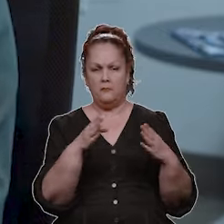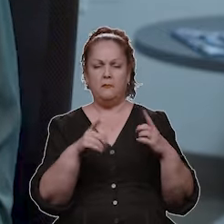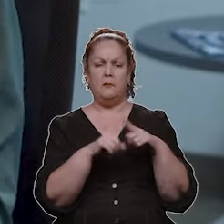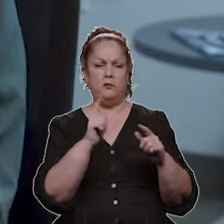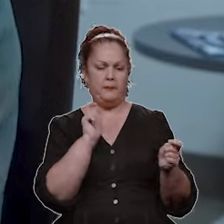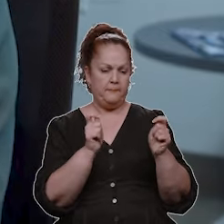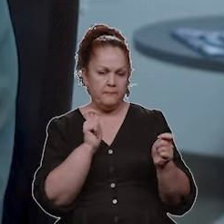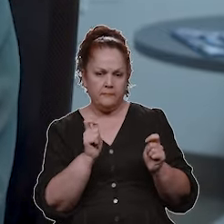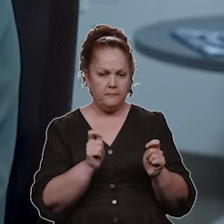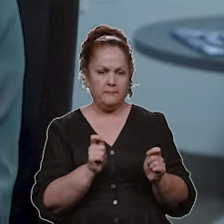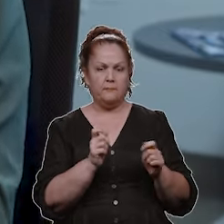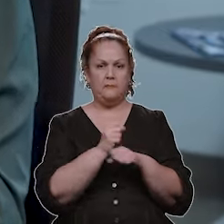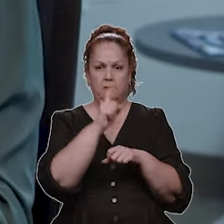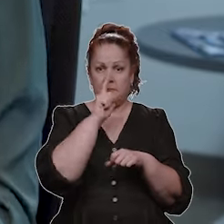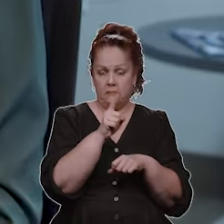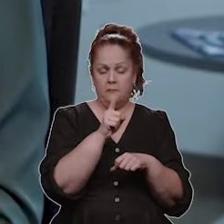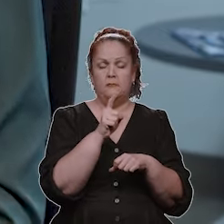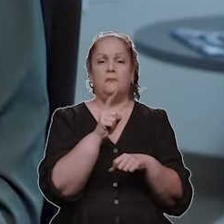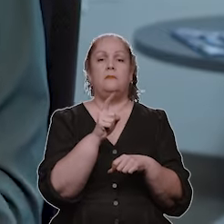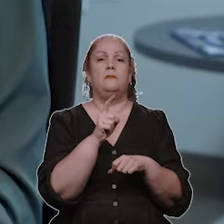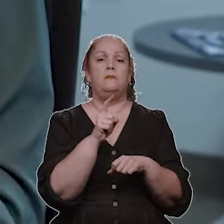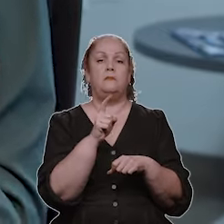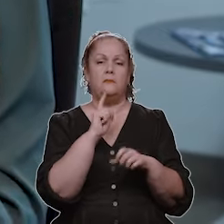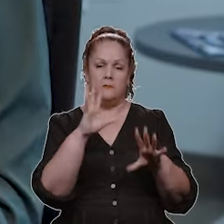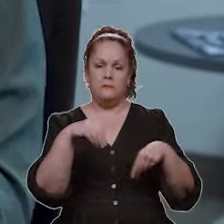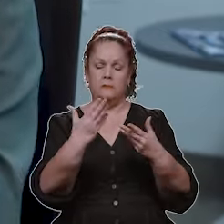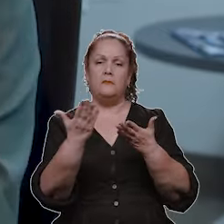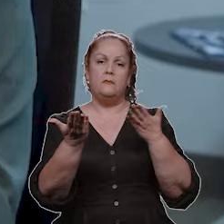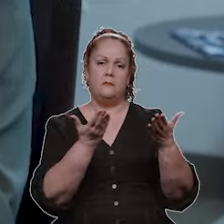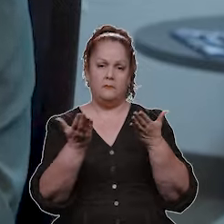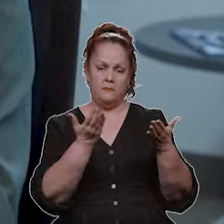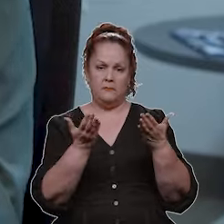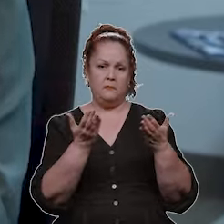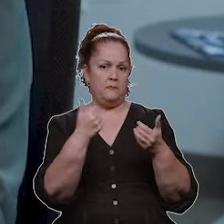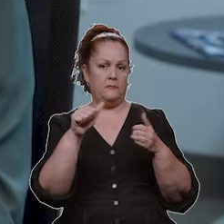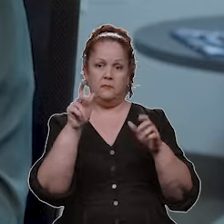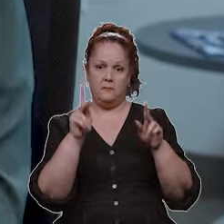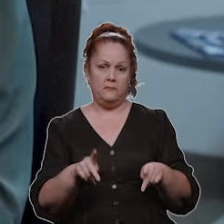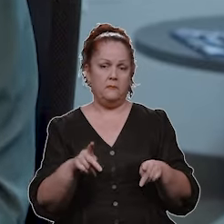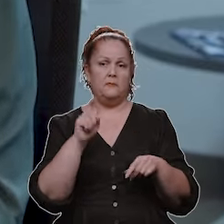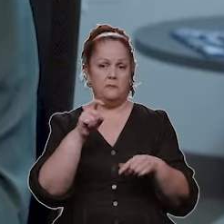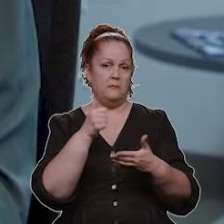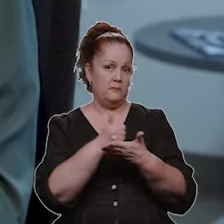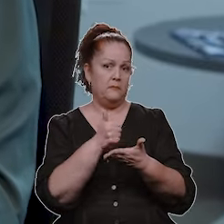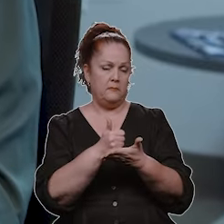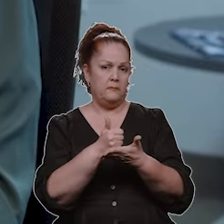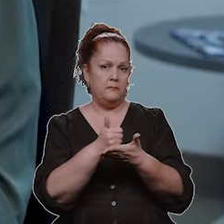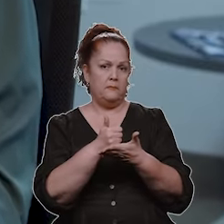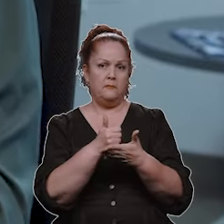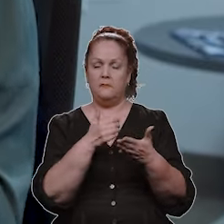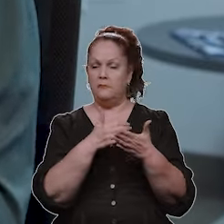pendiente Y en constante revisión para garantizar que se le pueda brindar al ciudadano el remedio que necesite